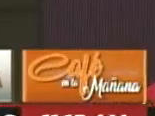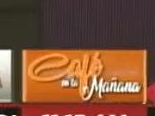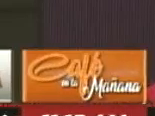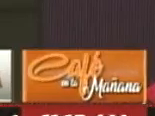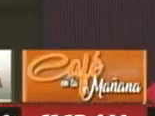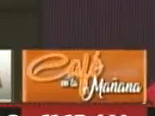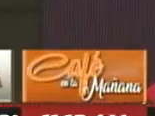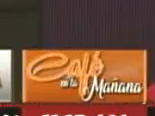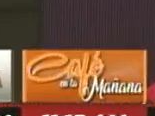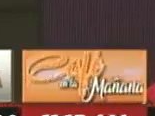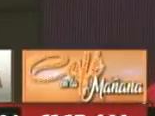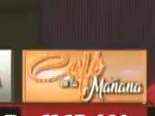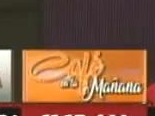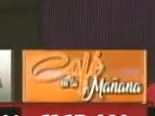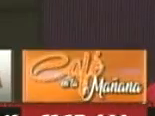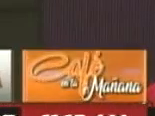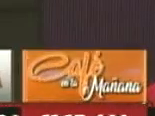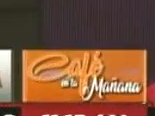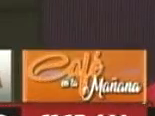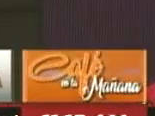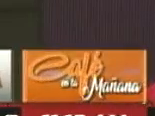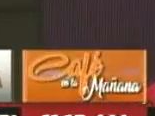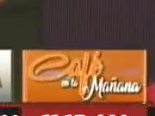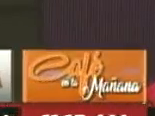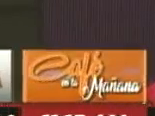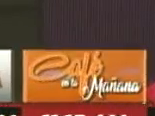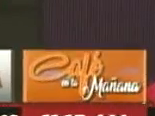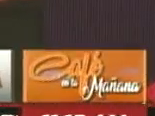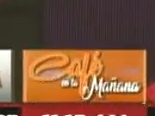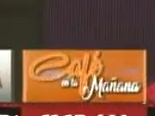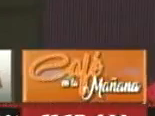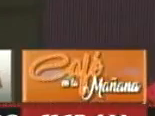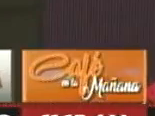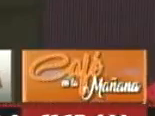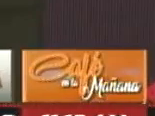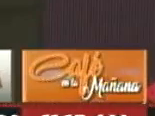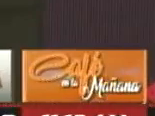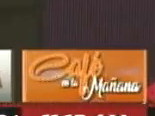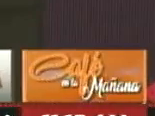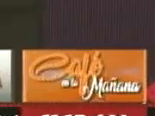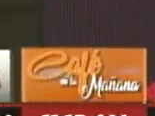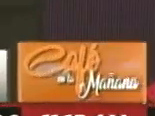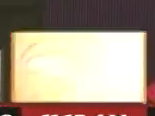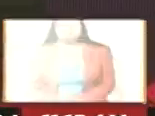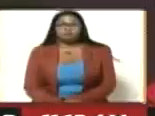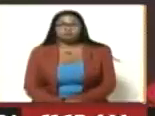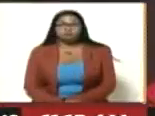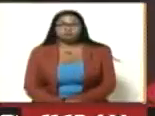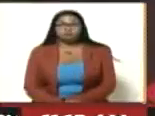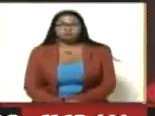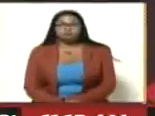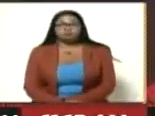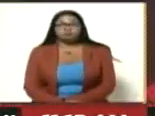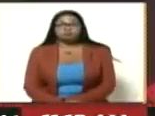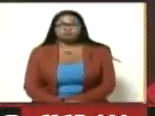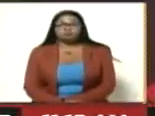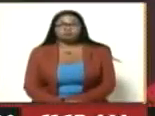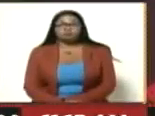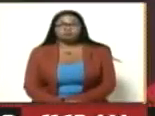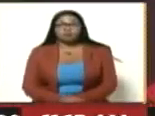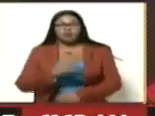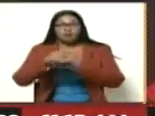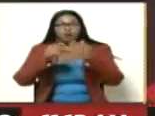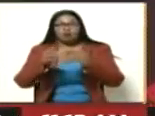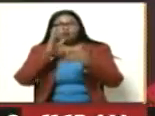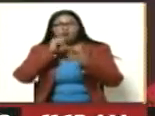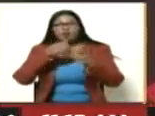porque él estaba tomando notas. Y yo traté de esquivar, pero no por